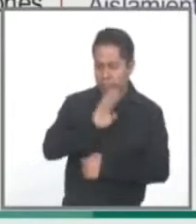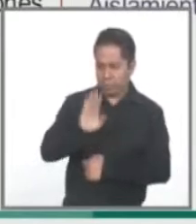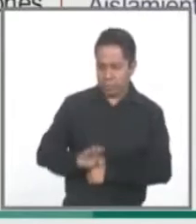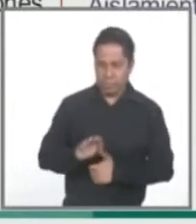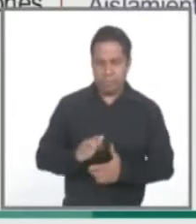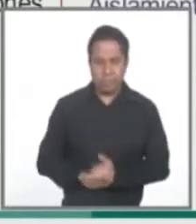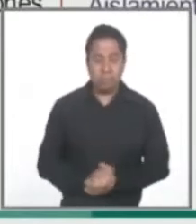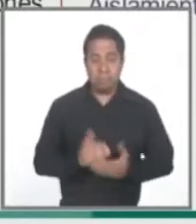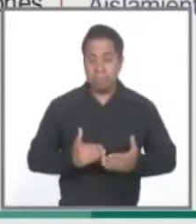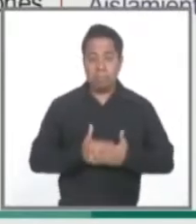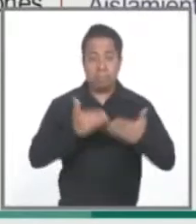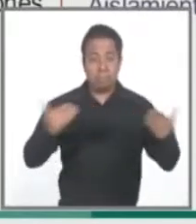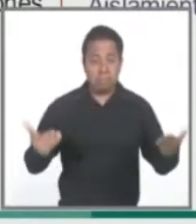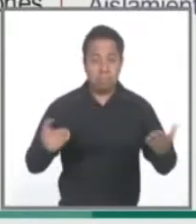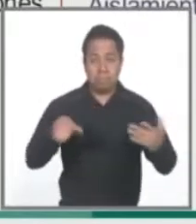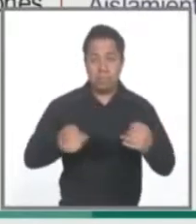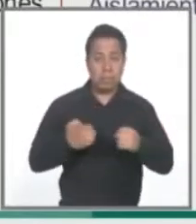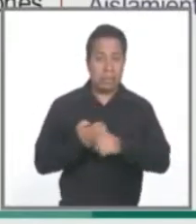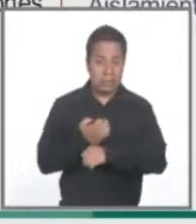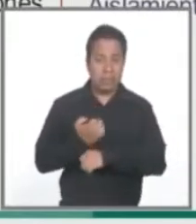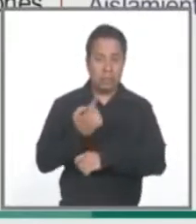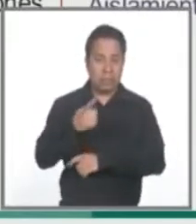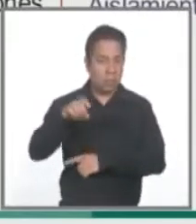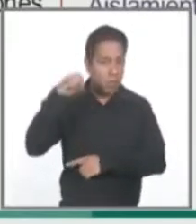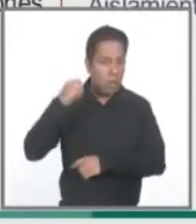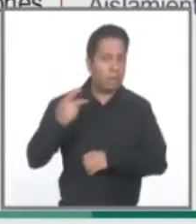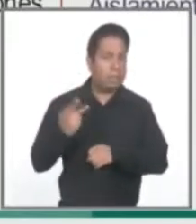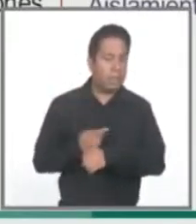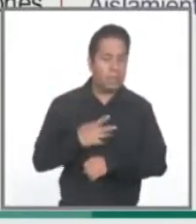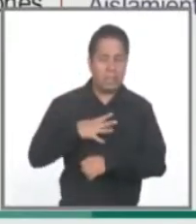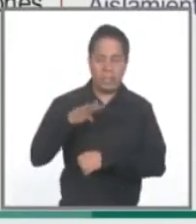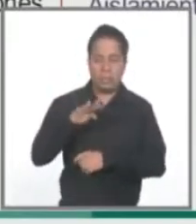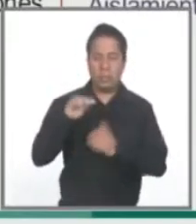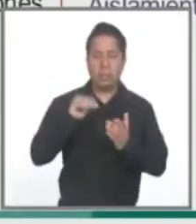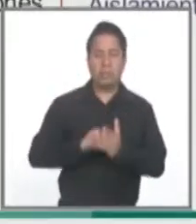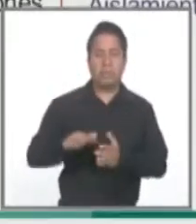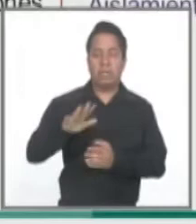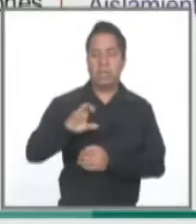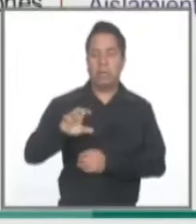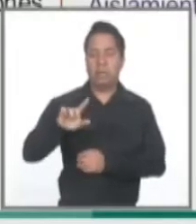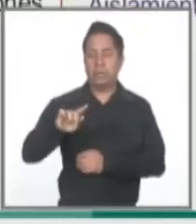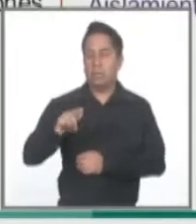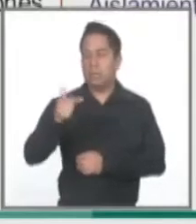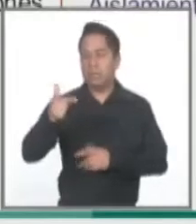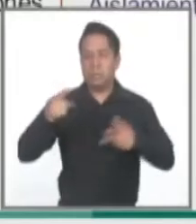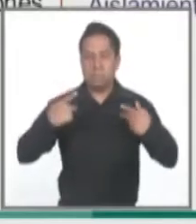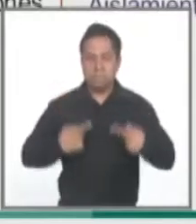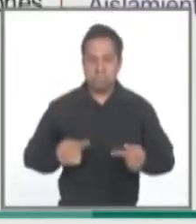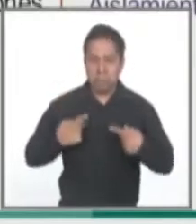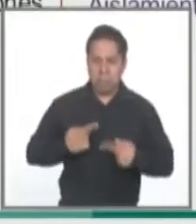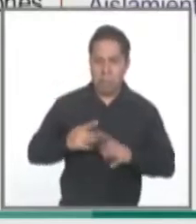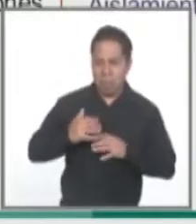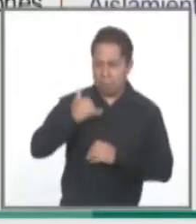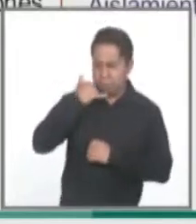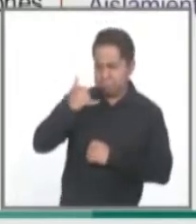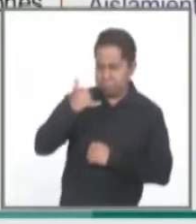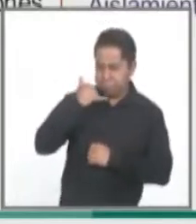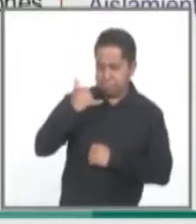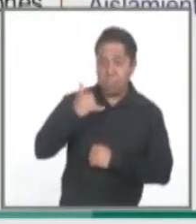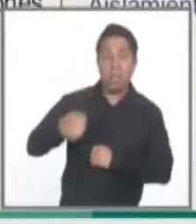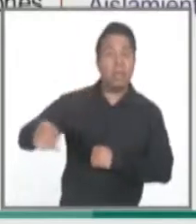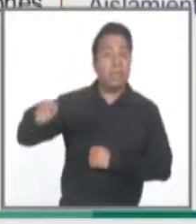al corte epidemiológico de este miércoles 26 de agosto los servicios de salud de oaxaca informaron 86 contagios nuevos de kobe 19